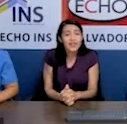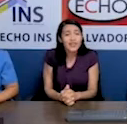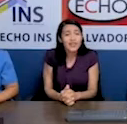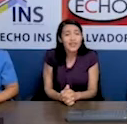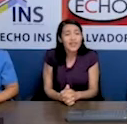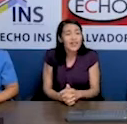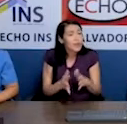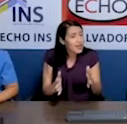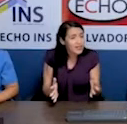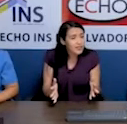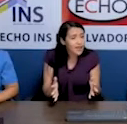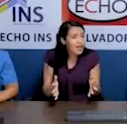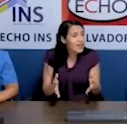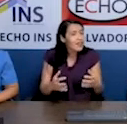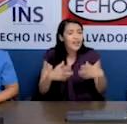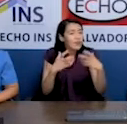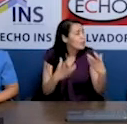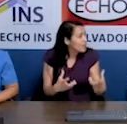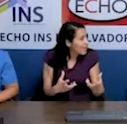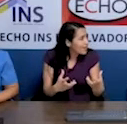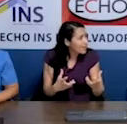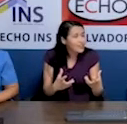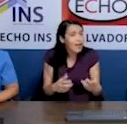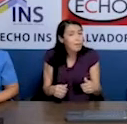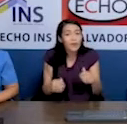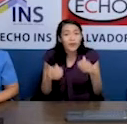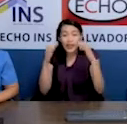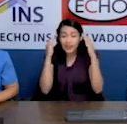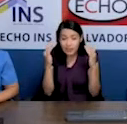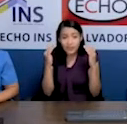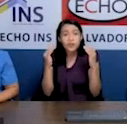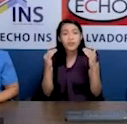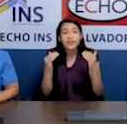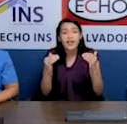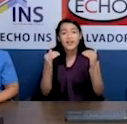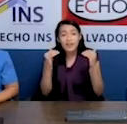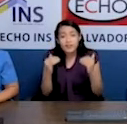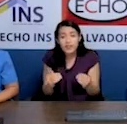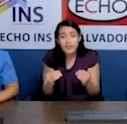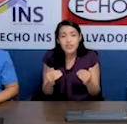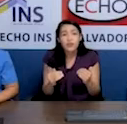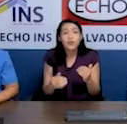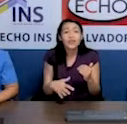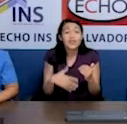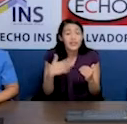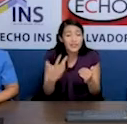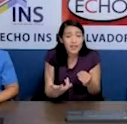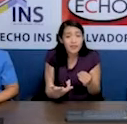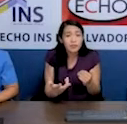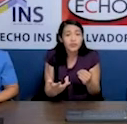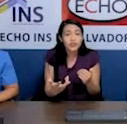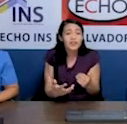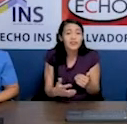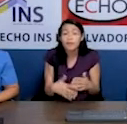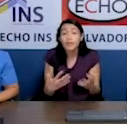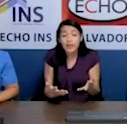crónica. Y el amor ahí está, la voluntad ahí está, pero el cansancio mental, físico y el